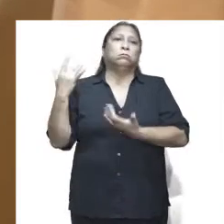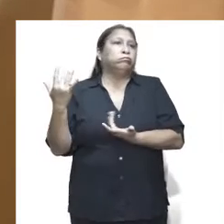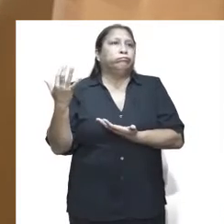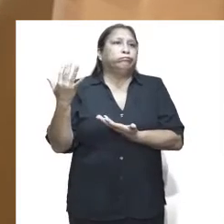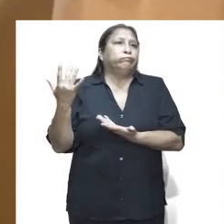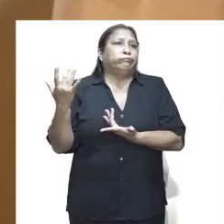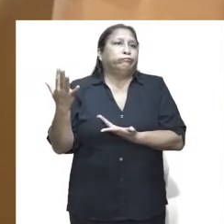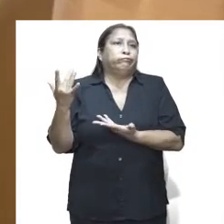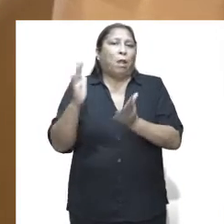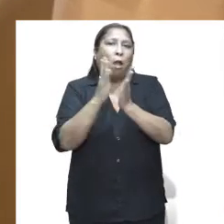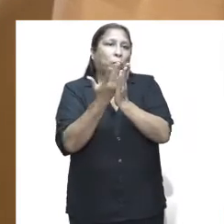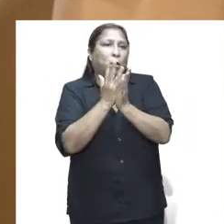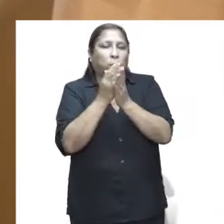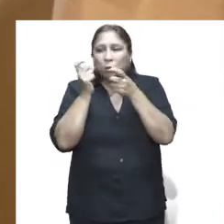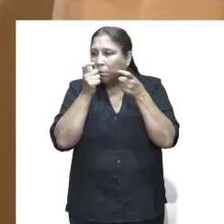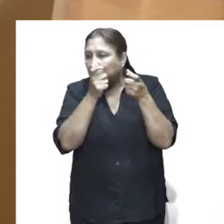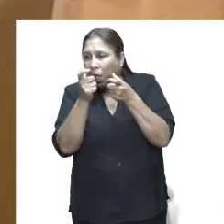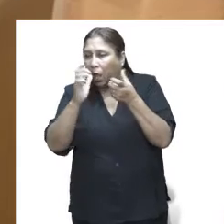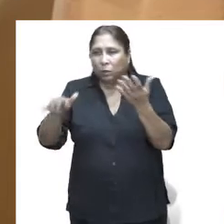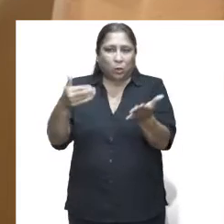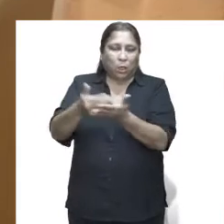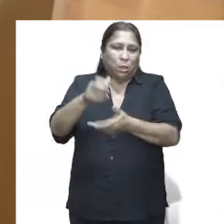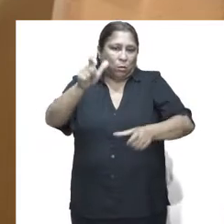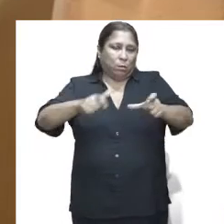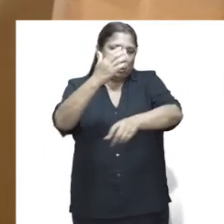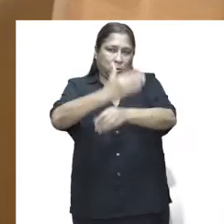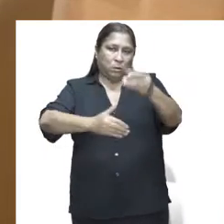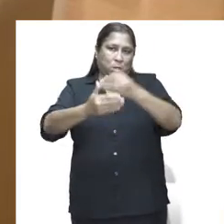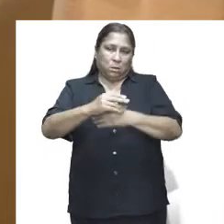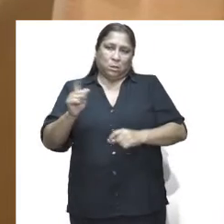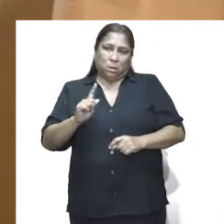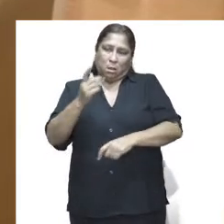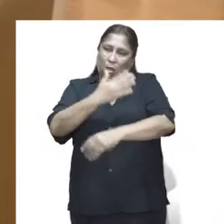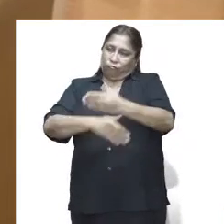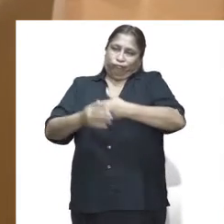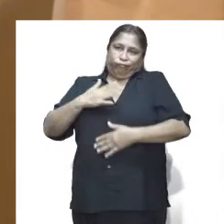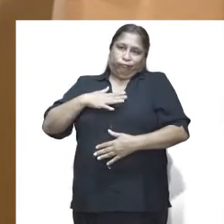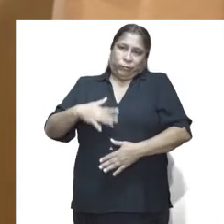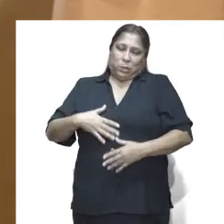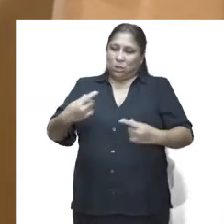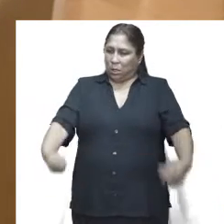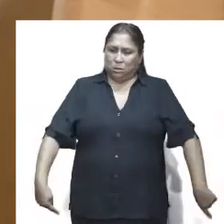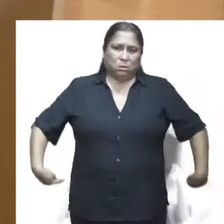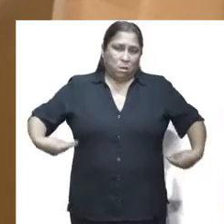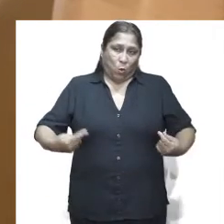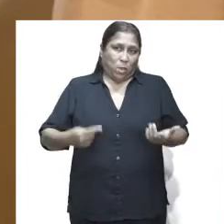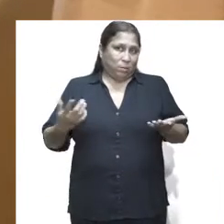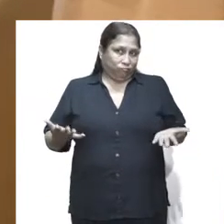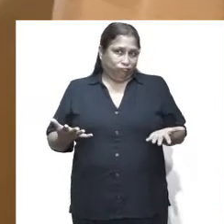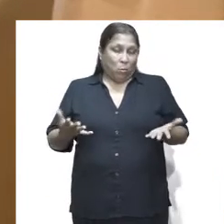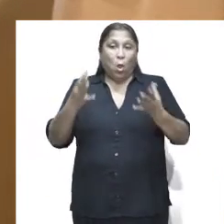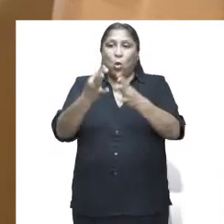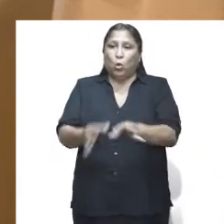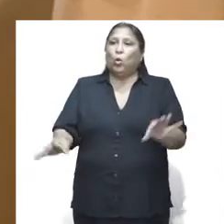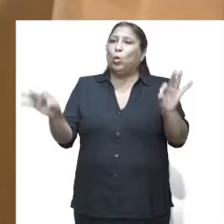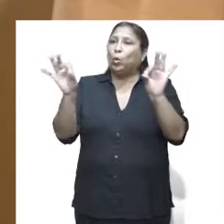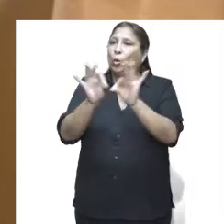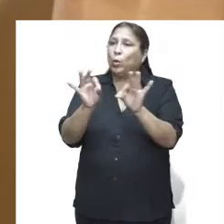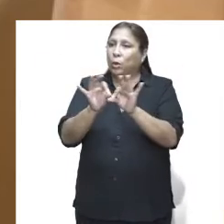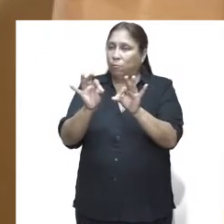en la puerta pendiente de que llegue una persona con discapacidad física, por ejemplo, en silla de ruedas, ¿no? Lo importante y la